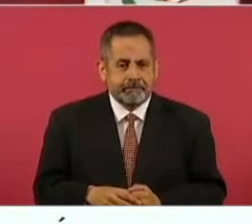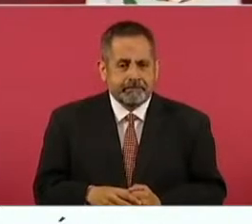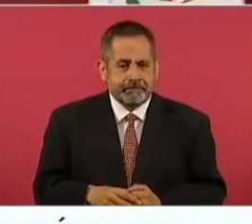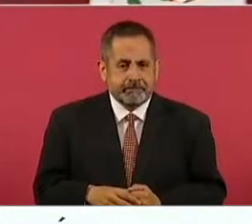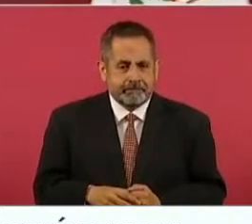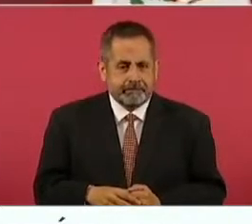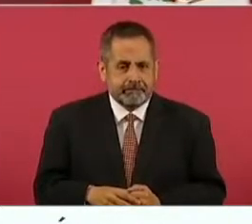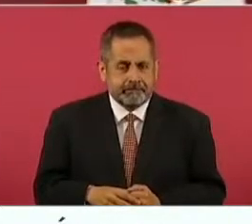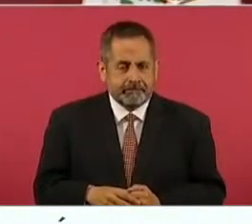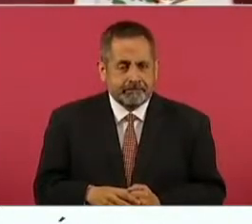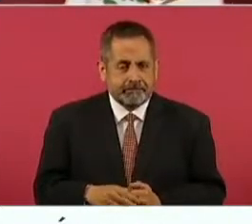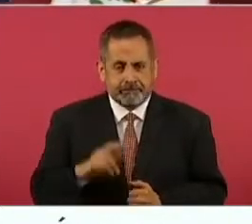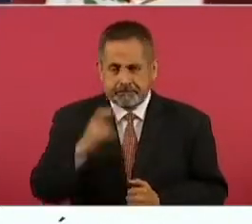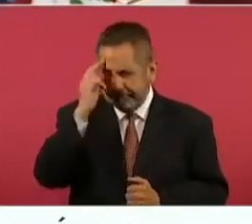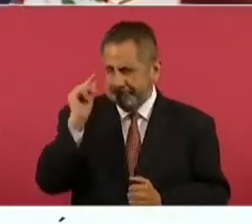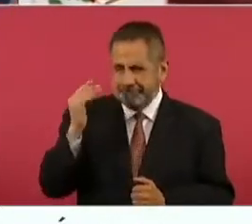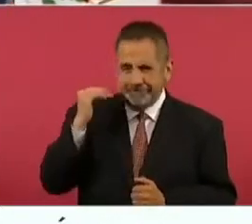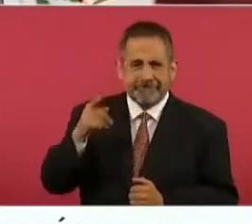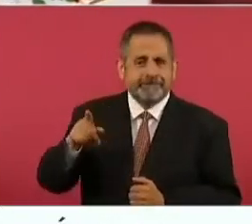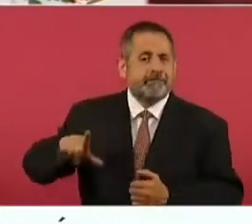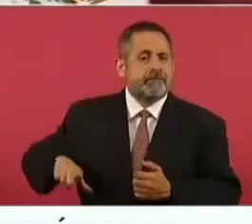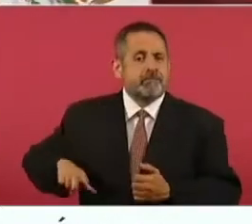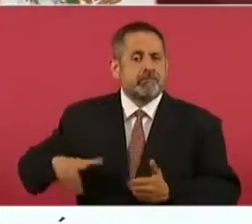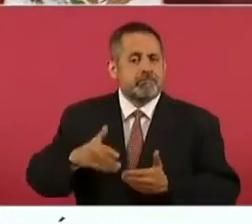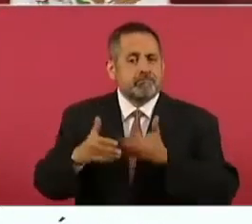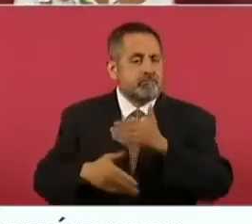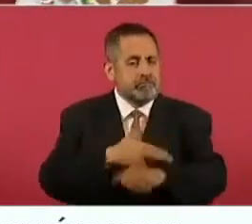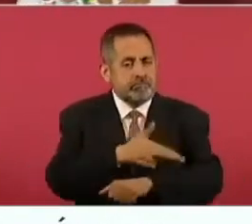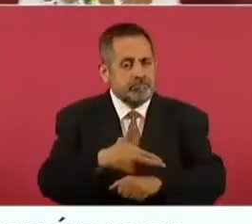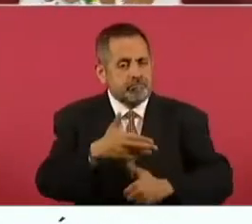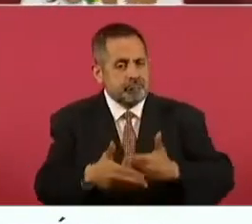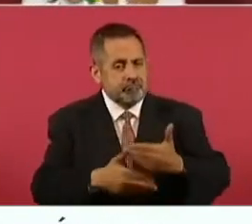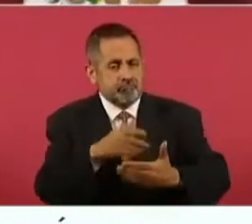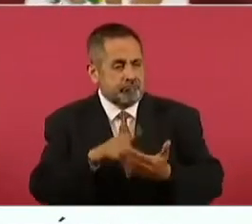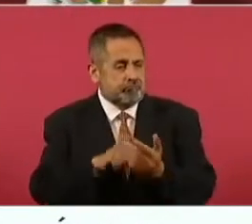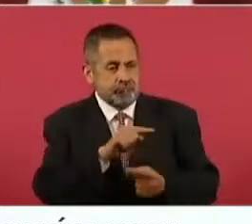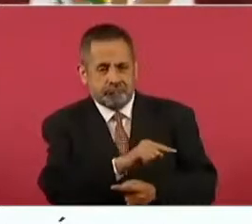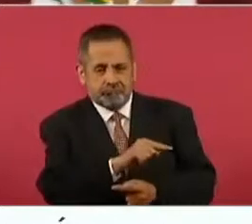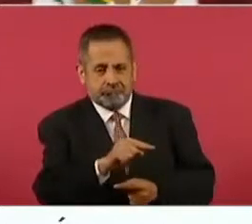los gobiernos progresistas